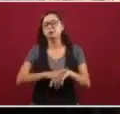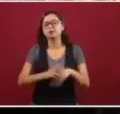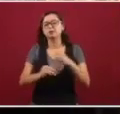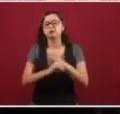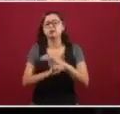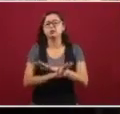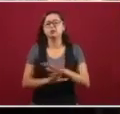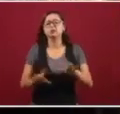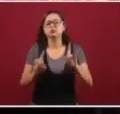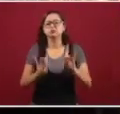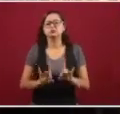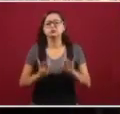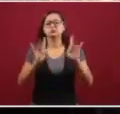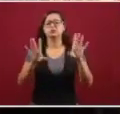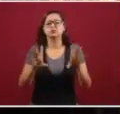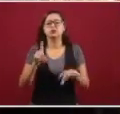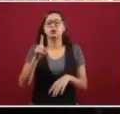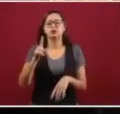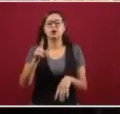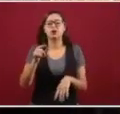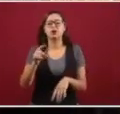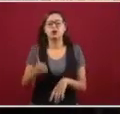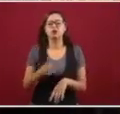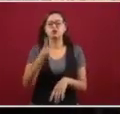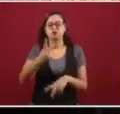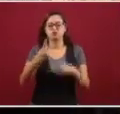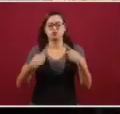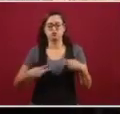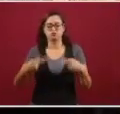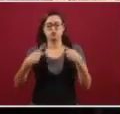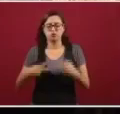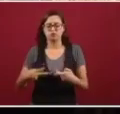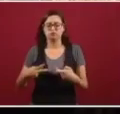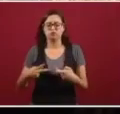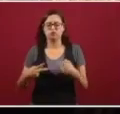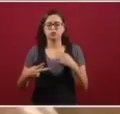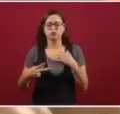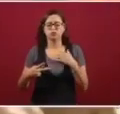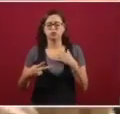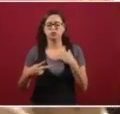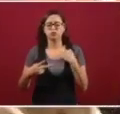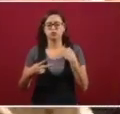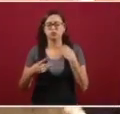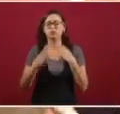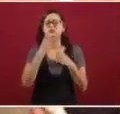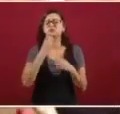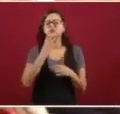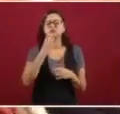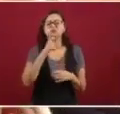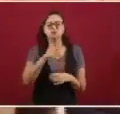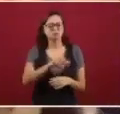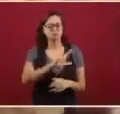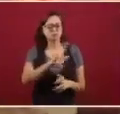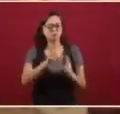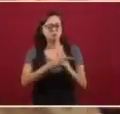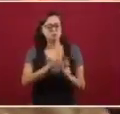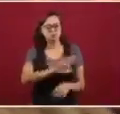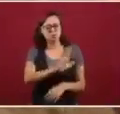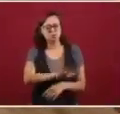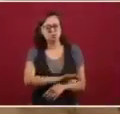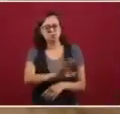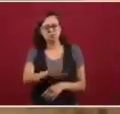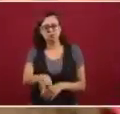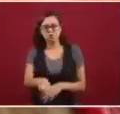del suceso en el que fueron asesinados dos personas de origen de Israel? Ayer se dijo